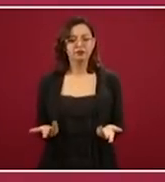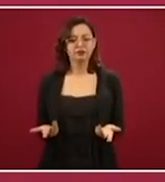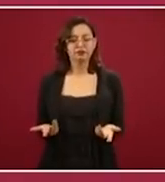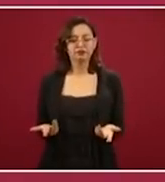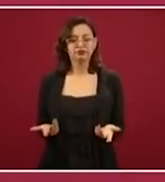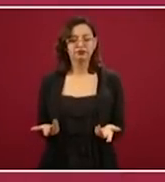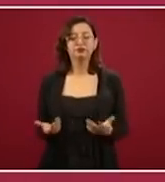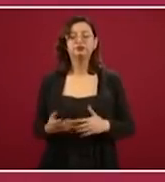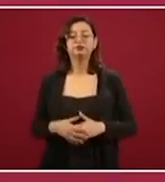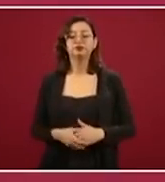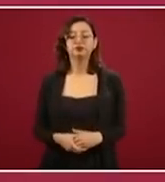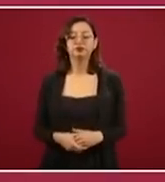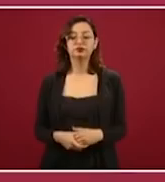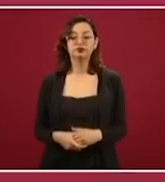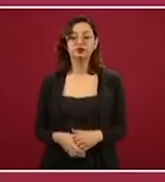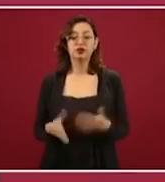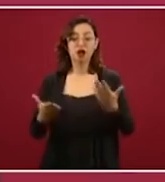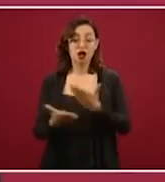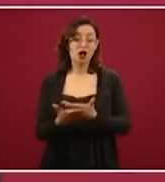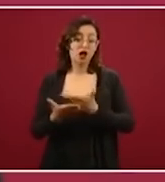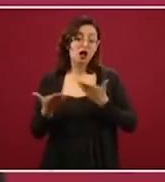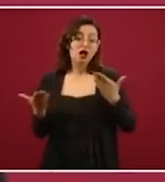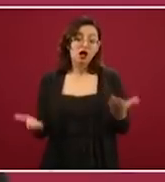Entonces, ahora